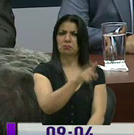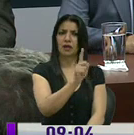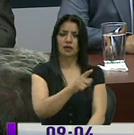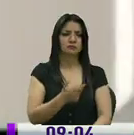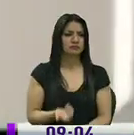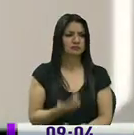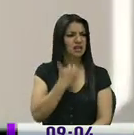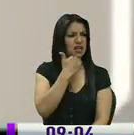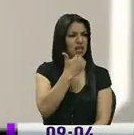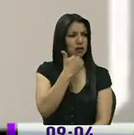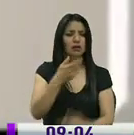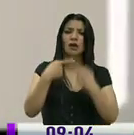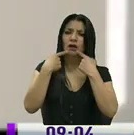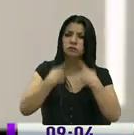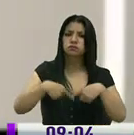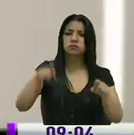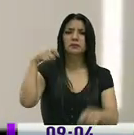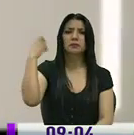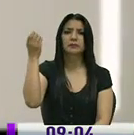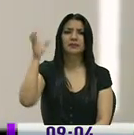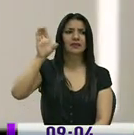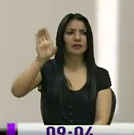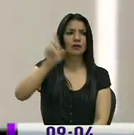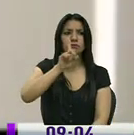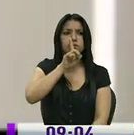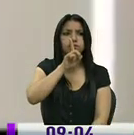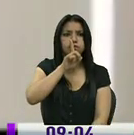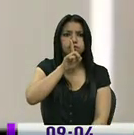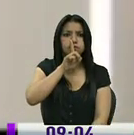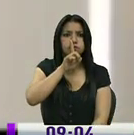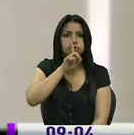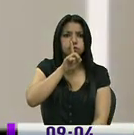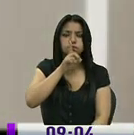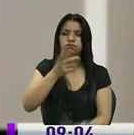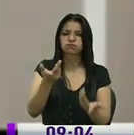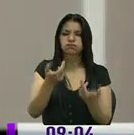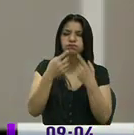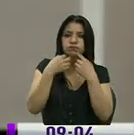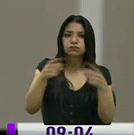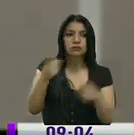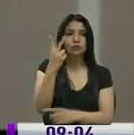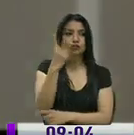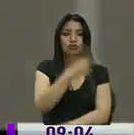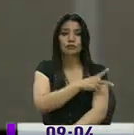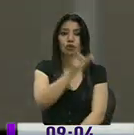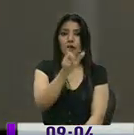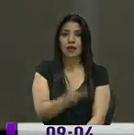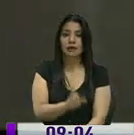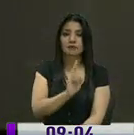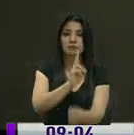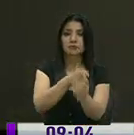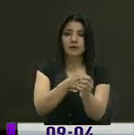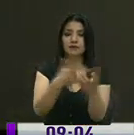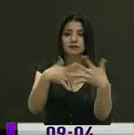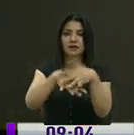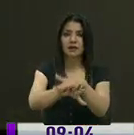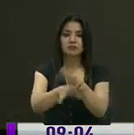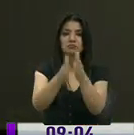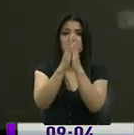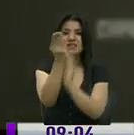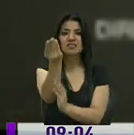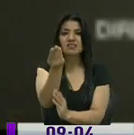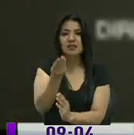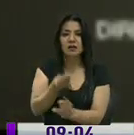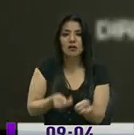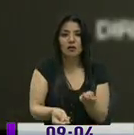difundidas a través de un vídeo anónimo en redes sociales donde se asegura que dos vocales son parte de una red que pide dinero a